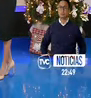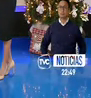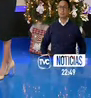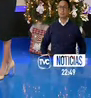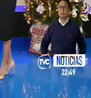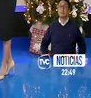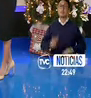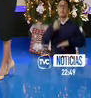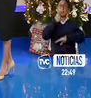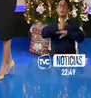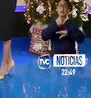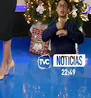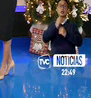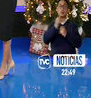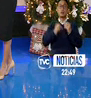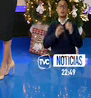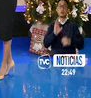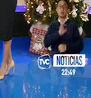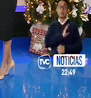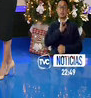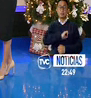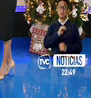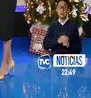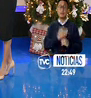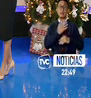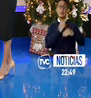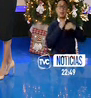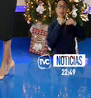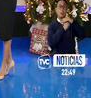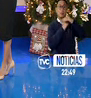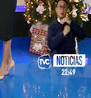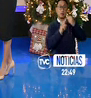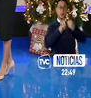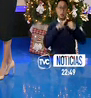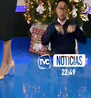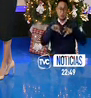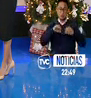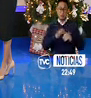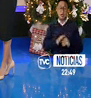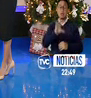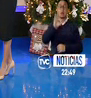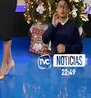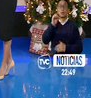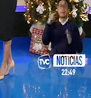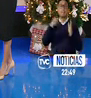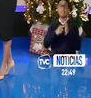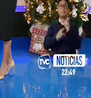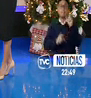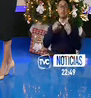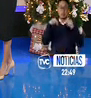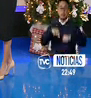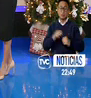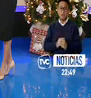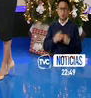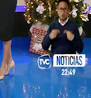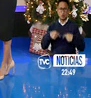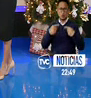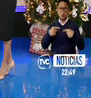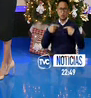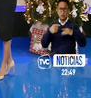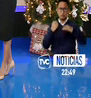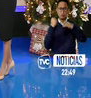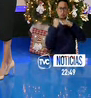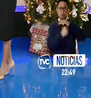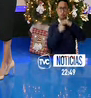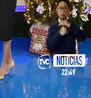El gerente de la oficina técnica de la operadora del Metro de Quito indicó que 90.000 personas viajan a diario en el Metro